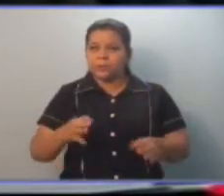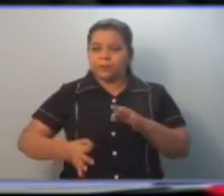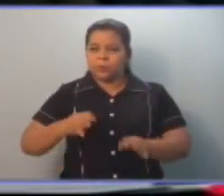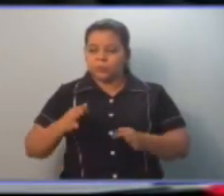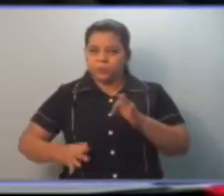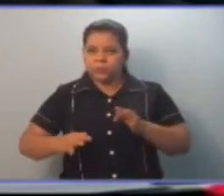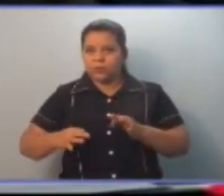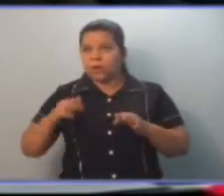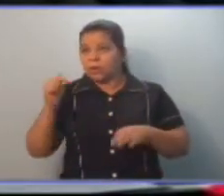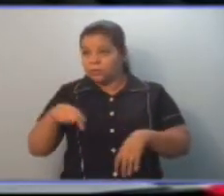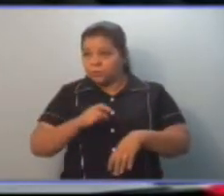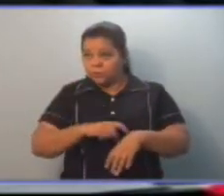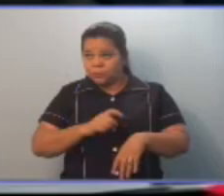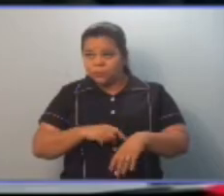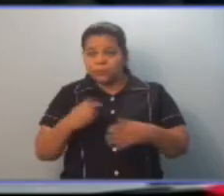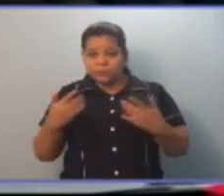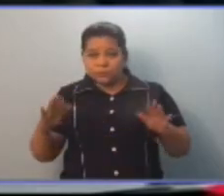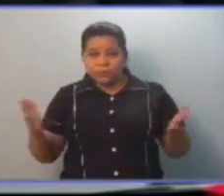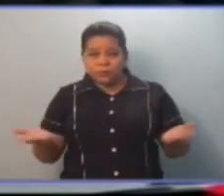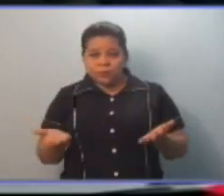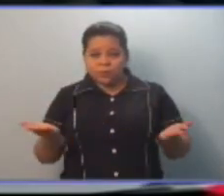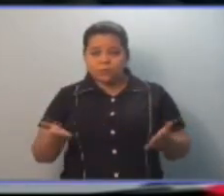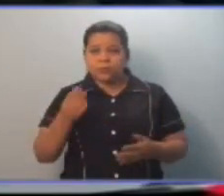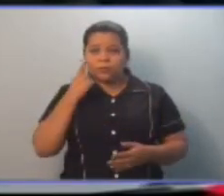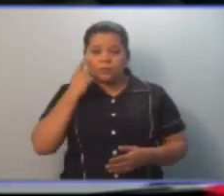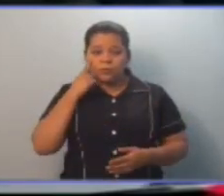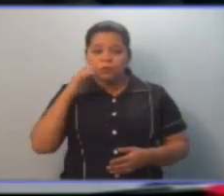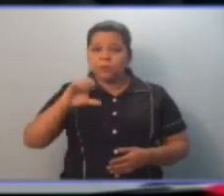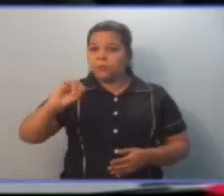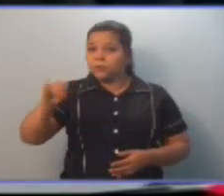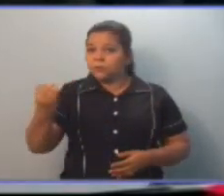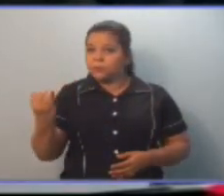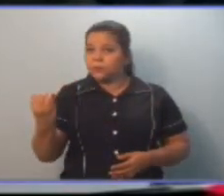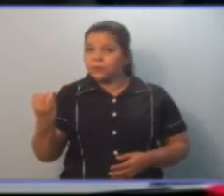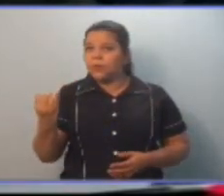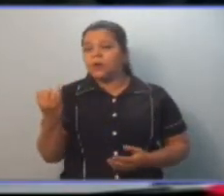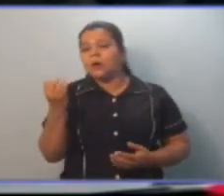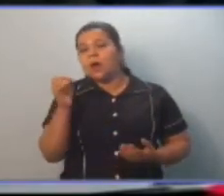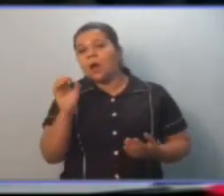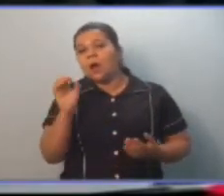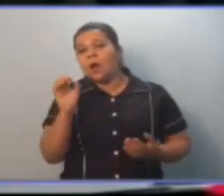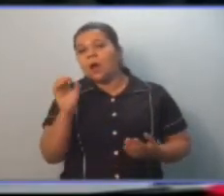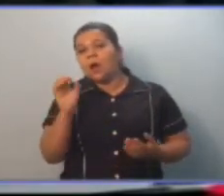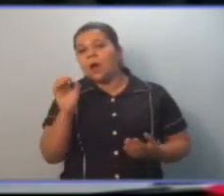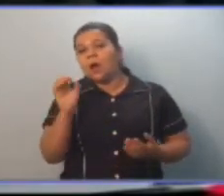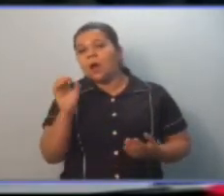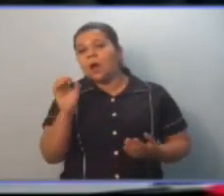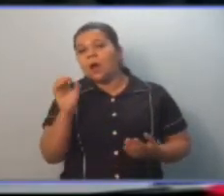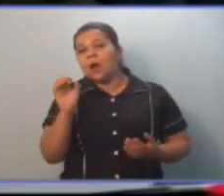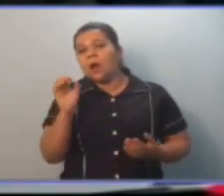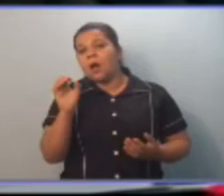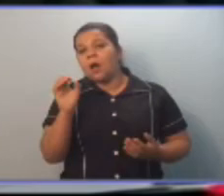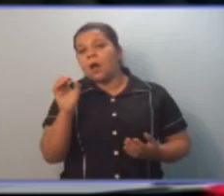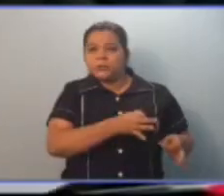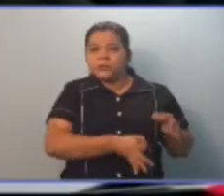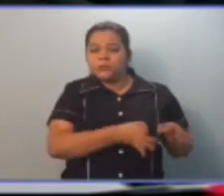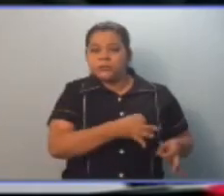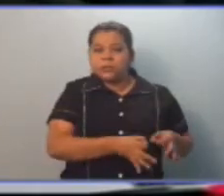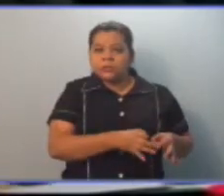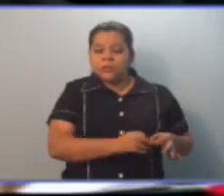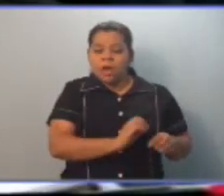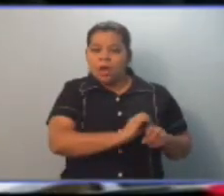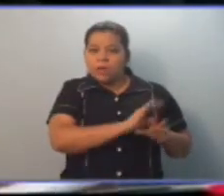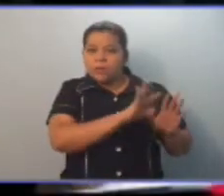discrecional que actualmente se ejerce en la Corte Suprema de Justicia hacia un sistema de justicia abierta y